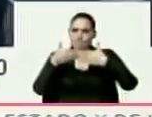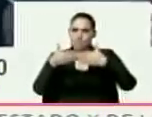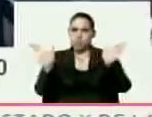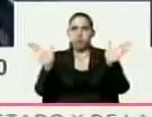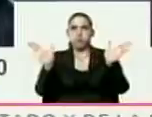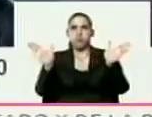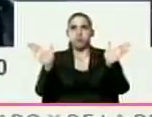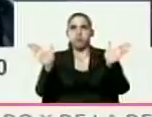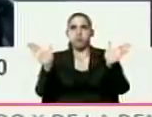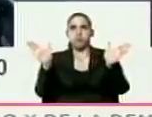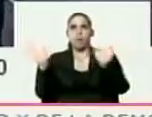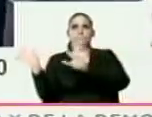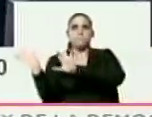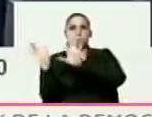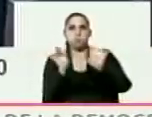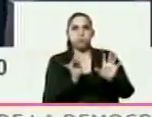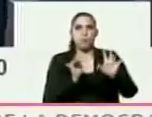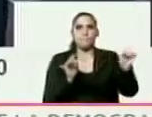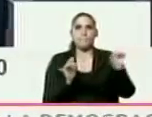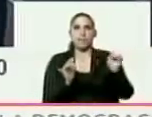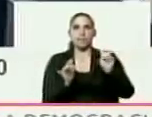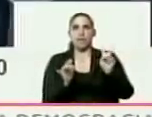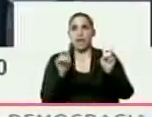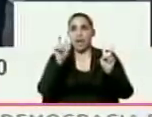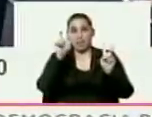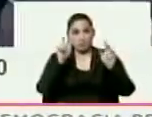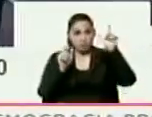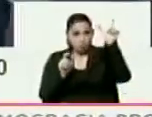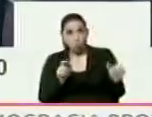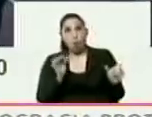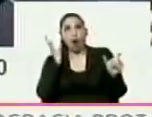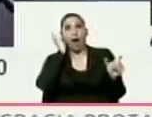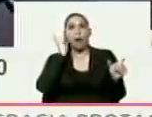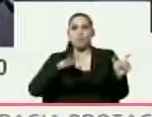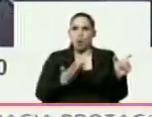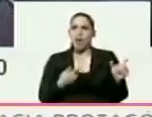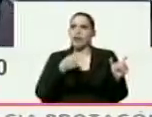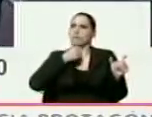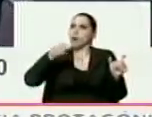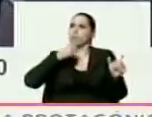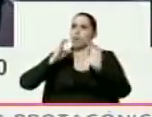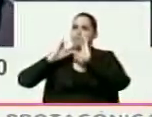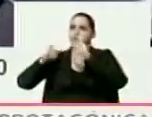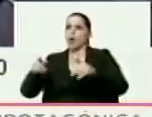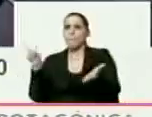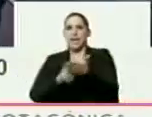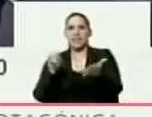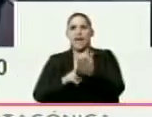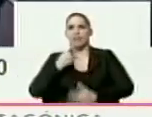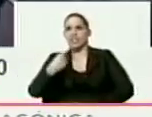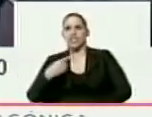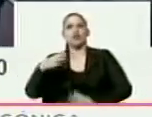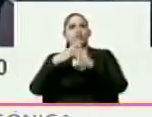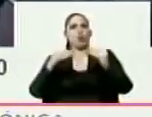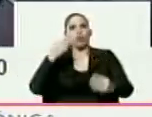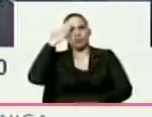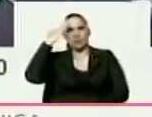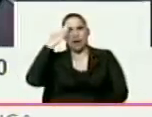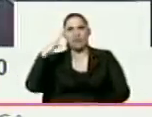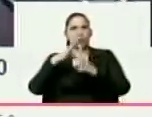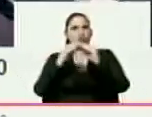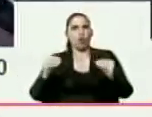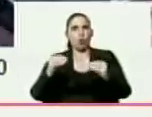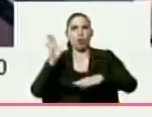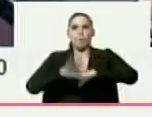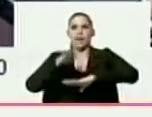abiertas para que vengan a Venezuela y ella pueda declarar sus verdades y decir todo lo que sabe y todo lo que le